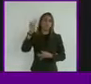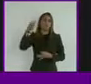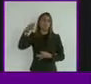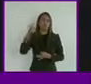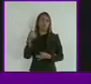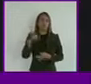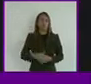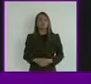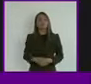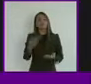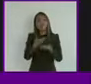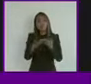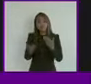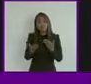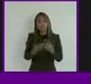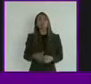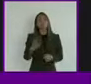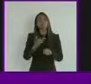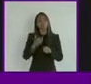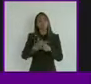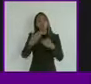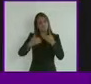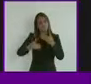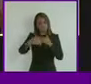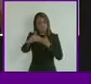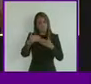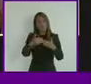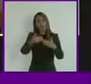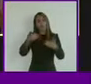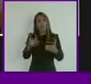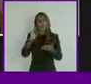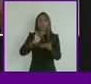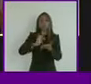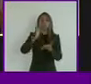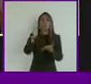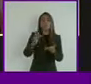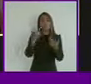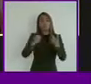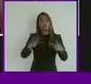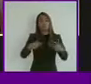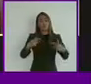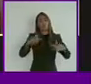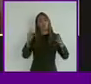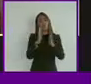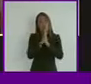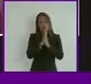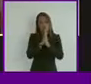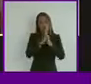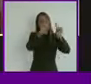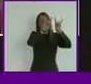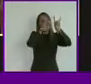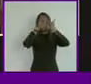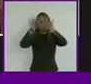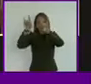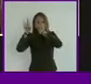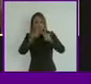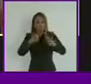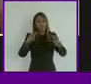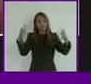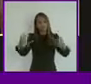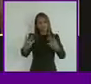ahora, antes de comenzar con los trabajos del presente conservatorio, agradezco a las personas panelistas encender y voltear a sus cámaras para regalarnos